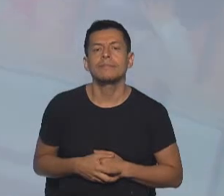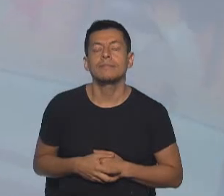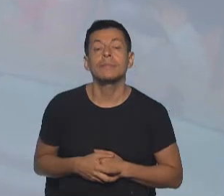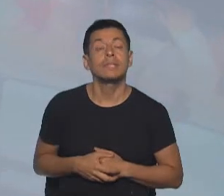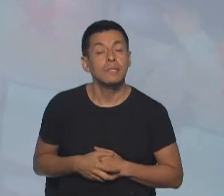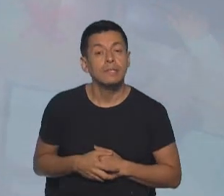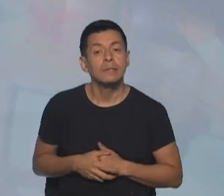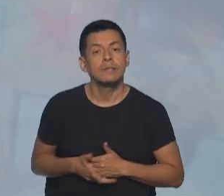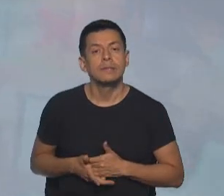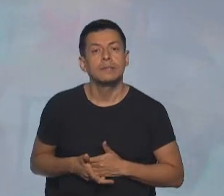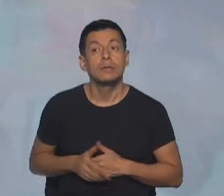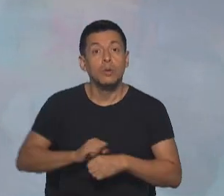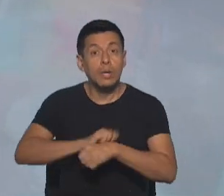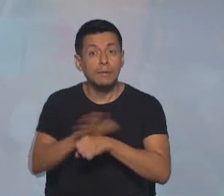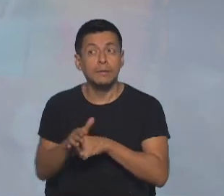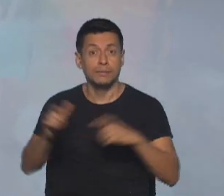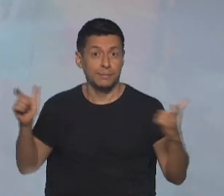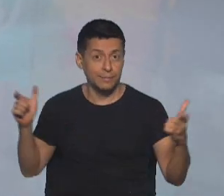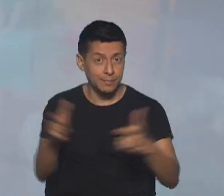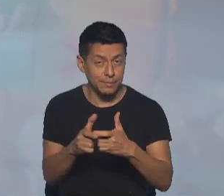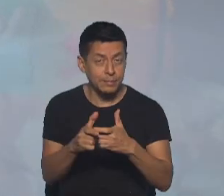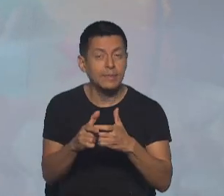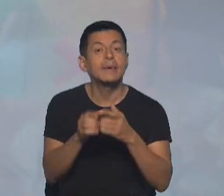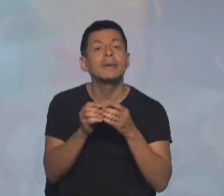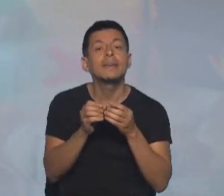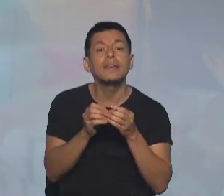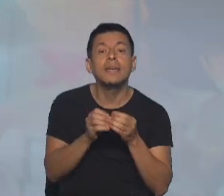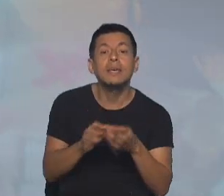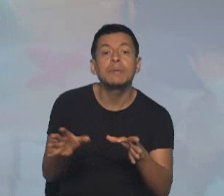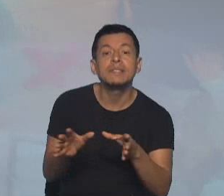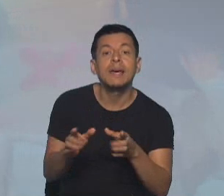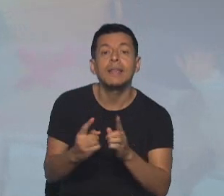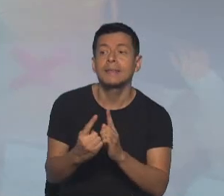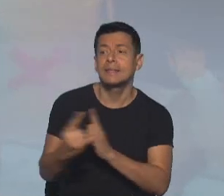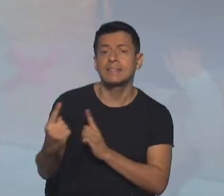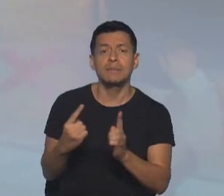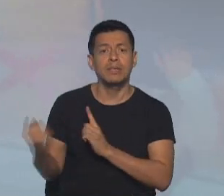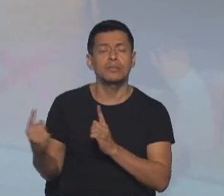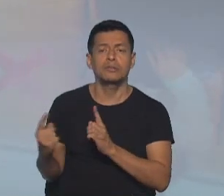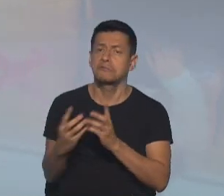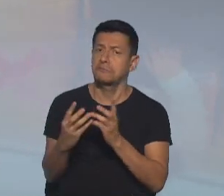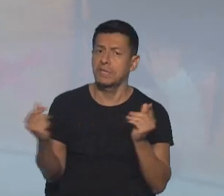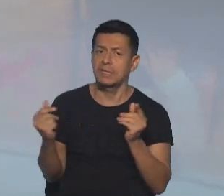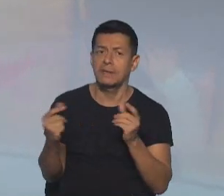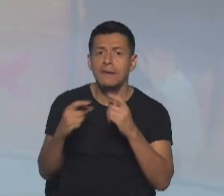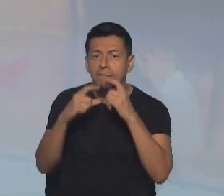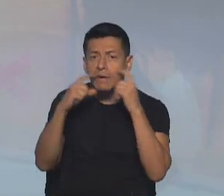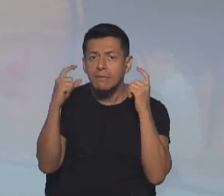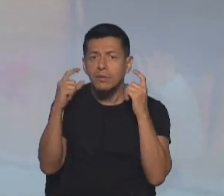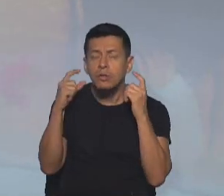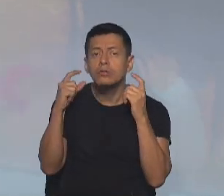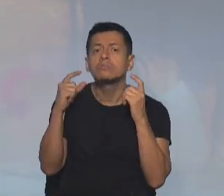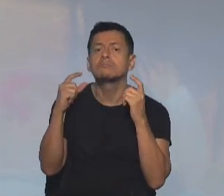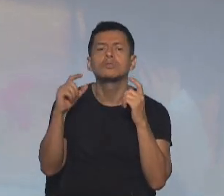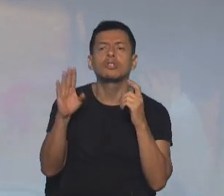El descenso de casos de coronavirus comienza la eliminación del distanciamiento social y del uso del barbijo en lugares cerrados. Por